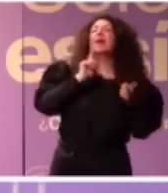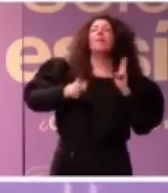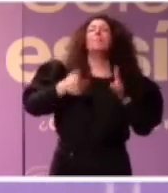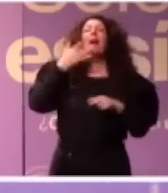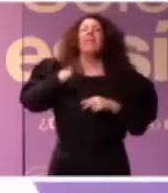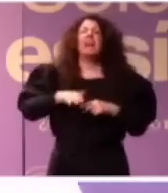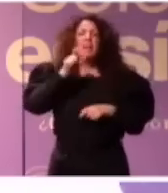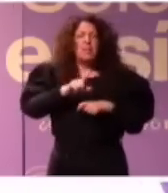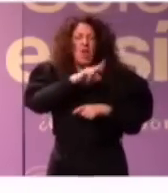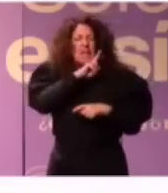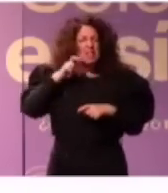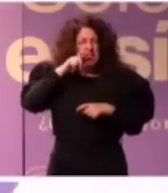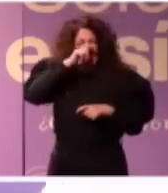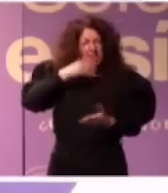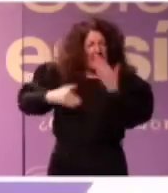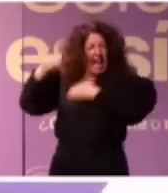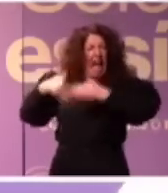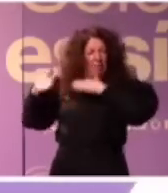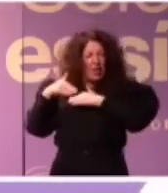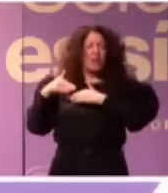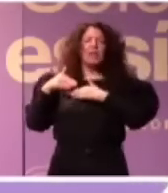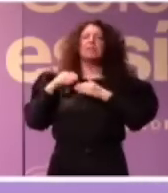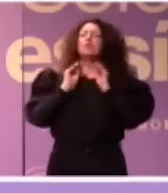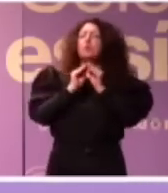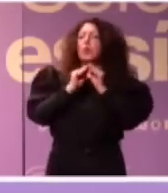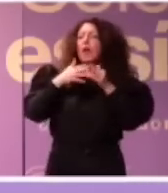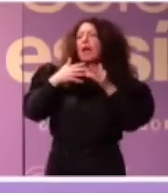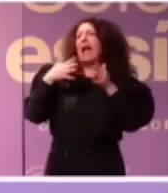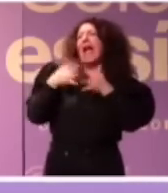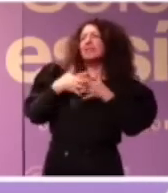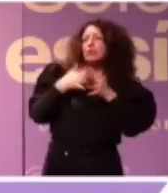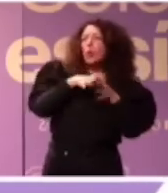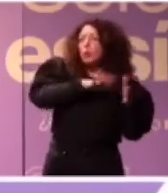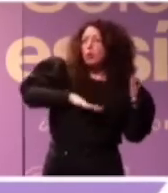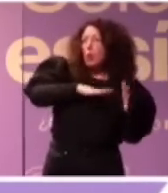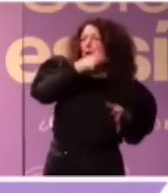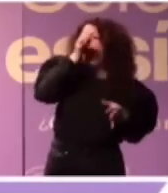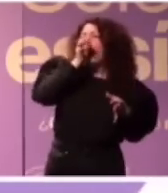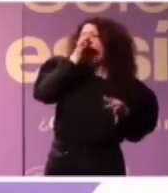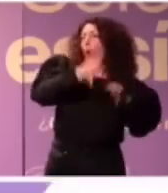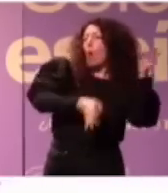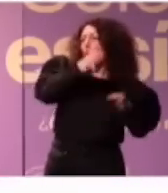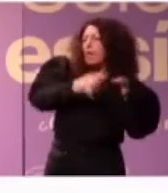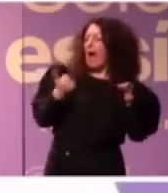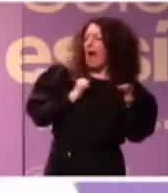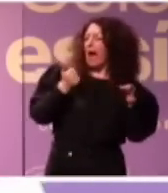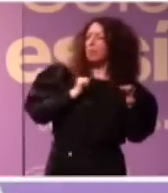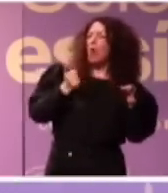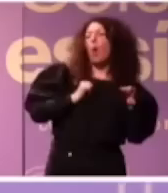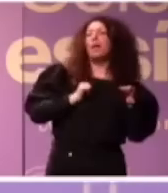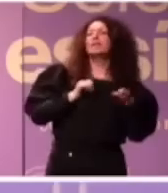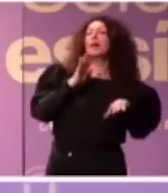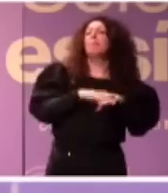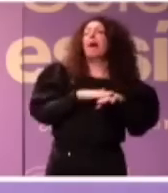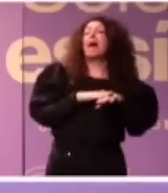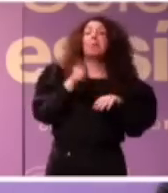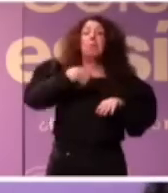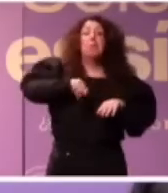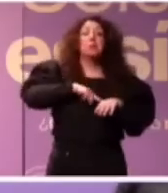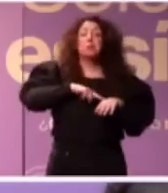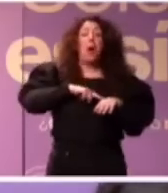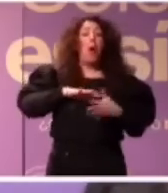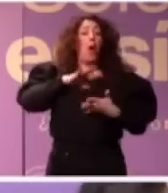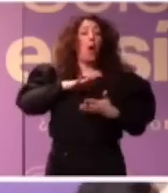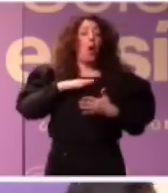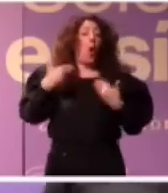esos reaccionarios utilizando las estructuras judiciales de nuestro país para nada más y nada menos que, sin tener competencia para